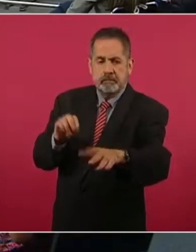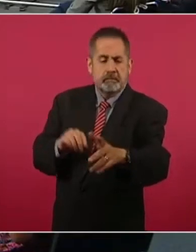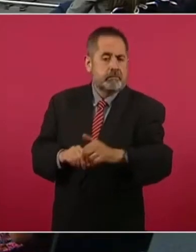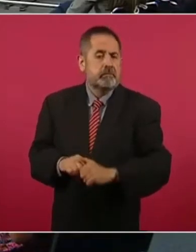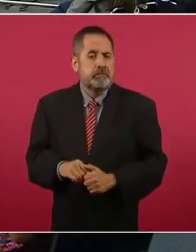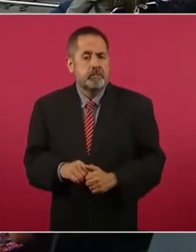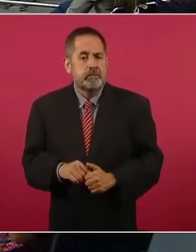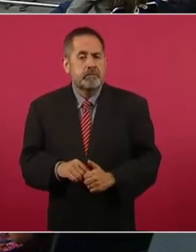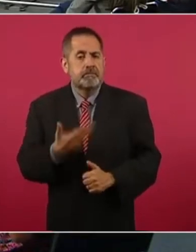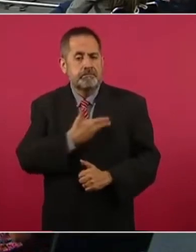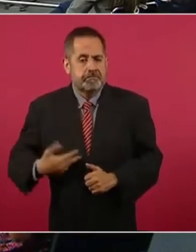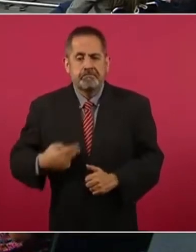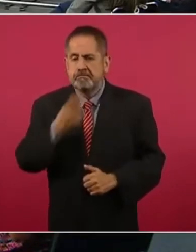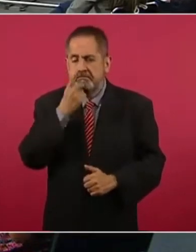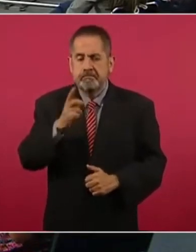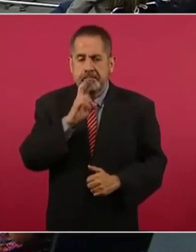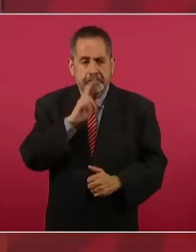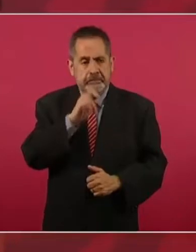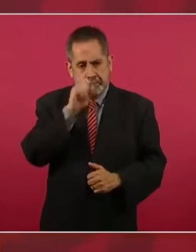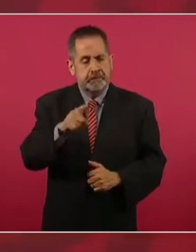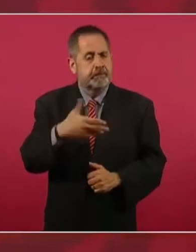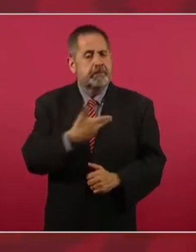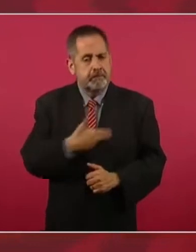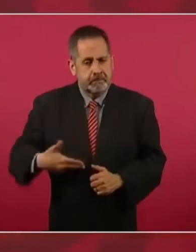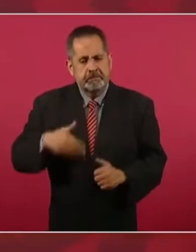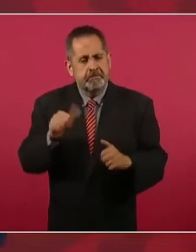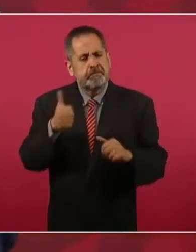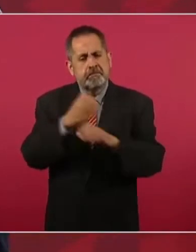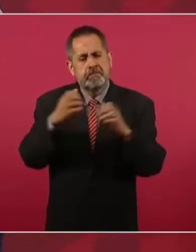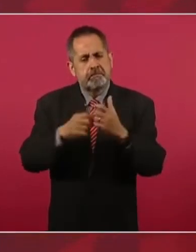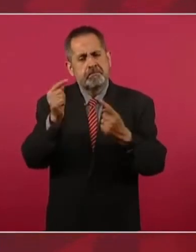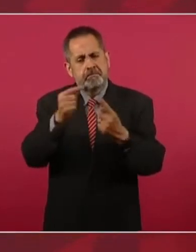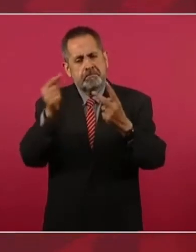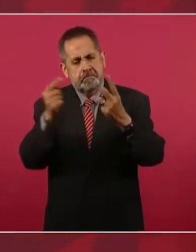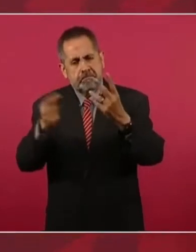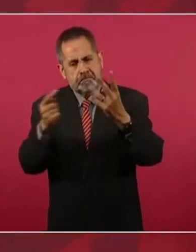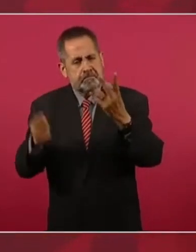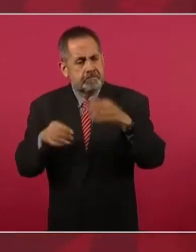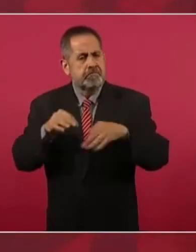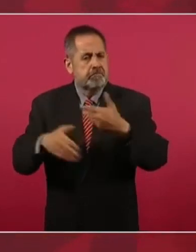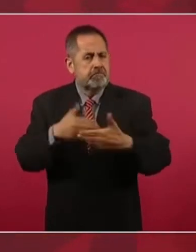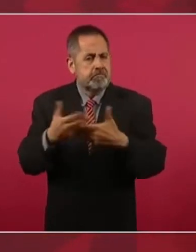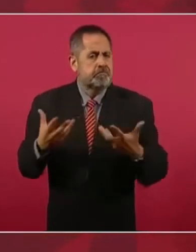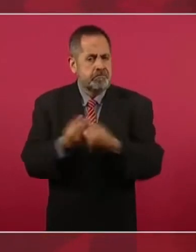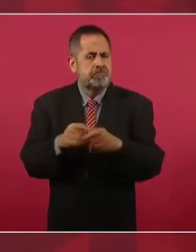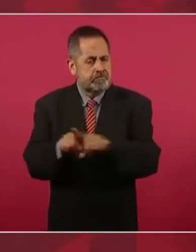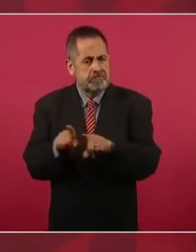lo del gas y muchas otras acciones